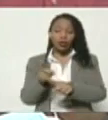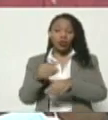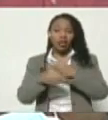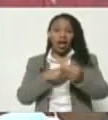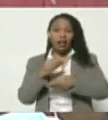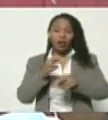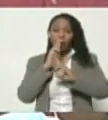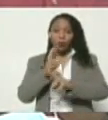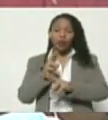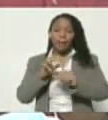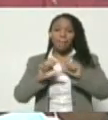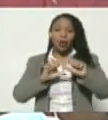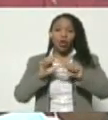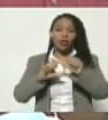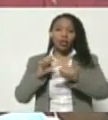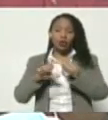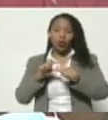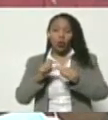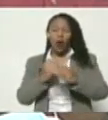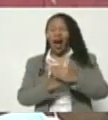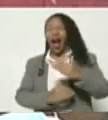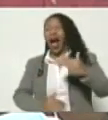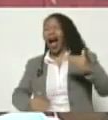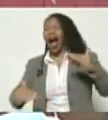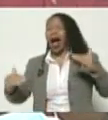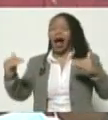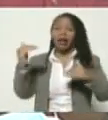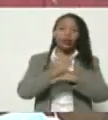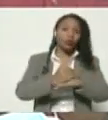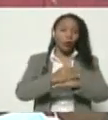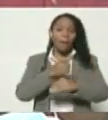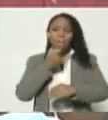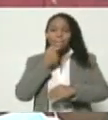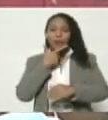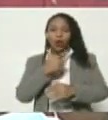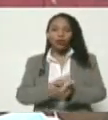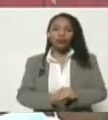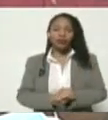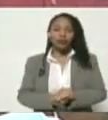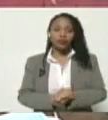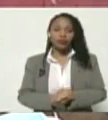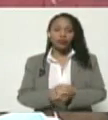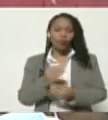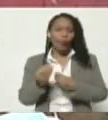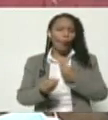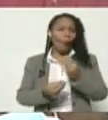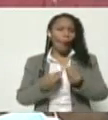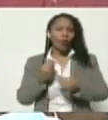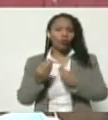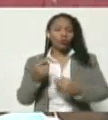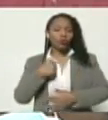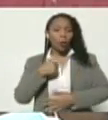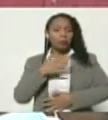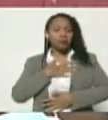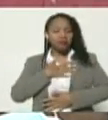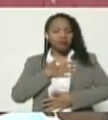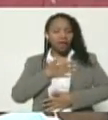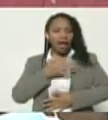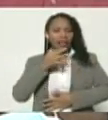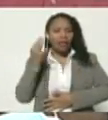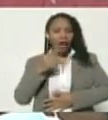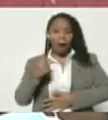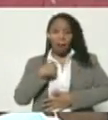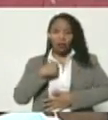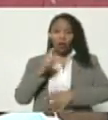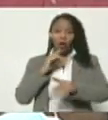ha resultado un proceso altísimamente hermoso. Como yo de verdad, yo, a mí no me